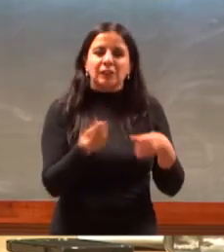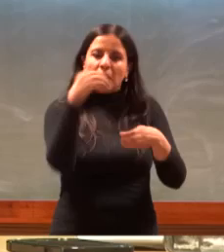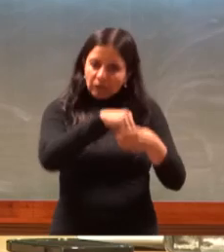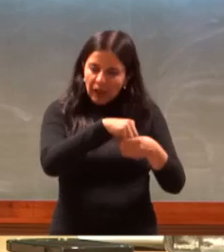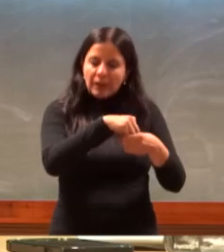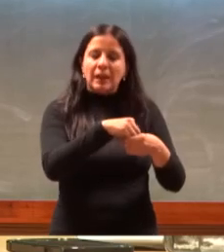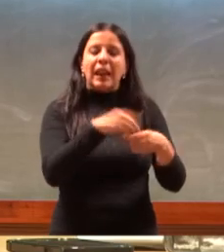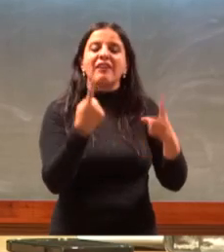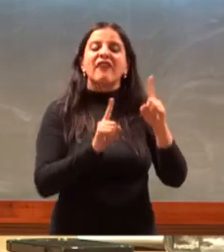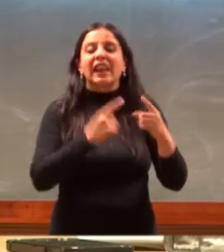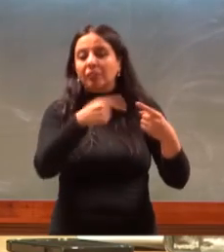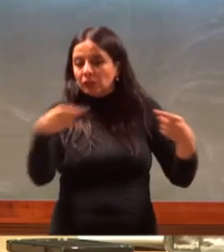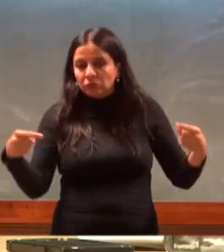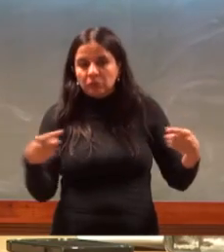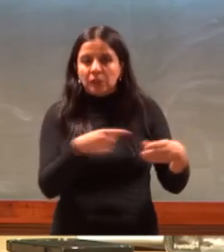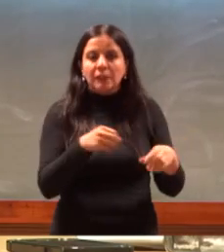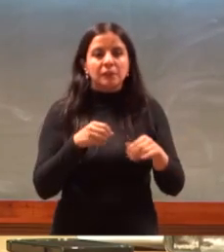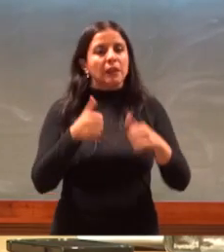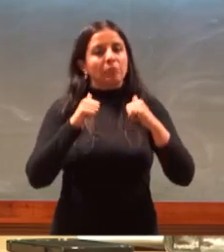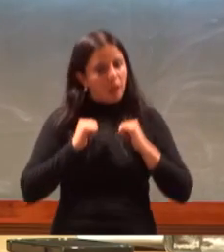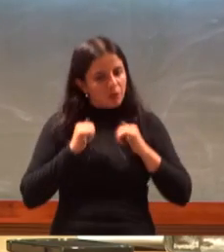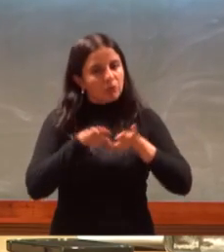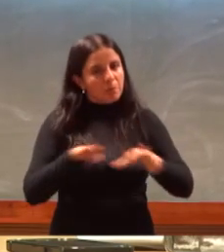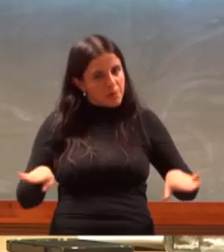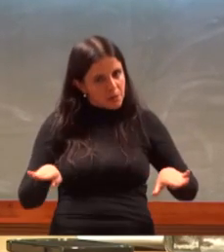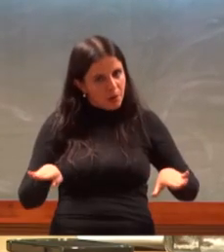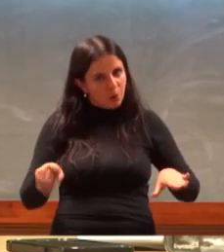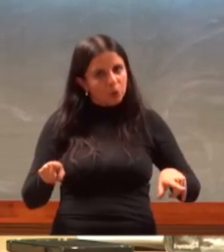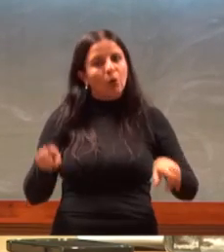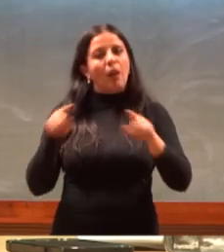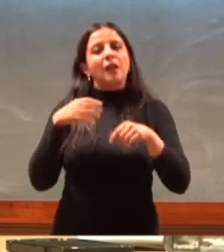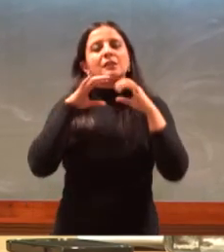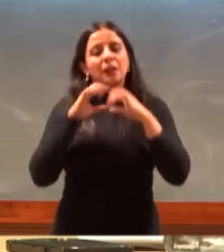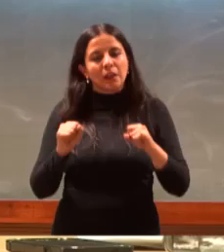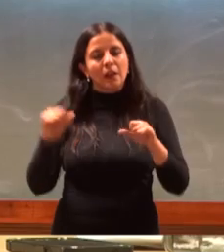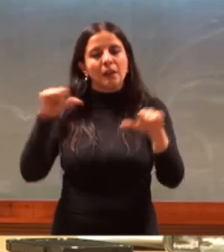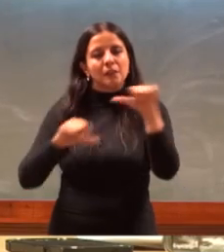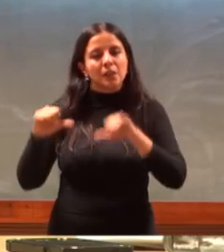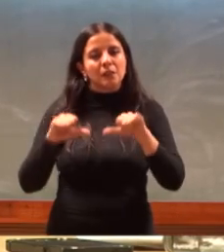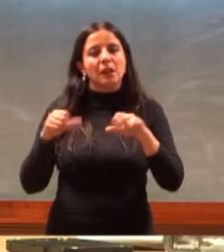hacen investigación se van a sentar en una mesa junto con la secretaría de ciencia y técnica de la